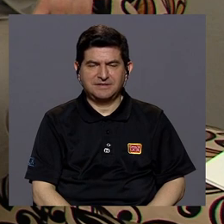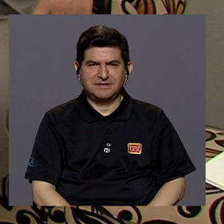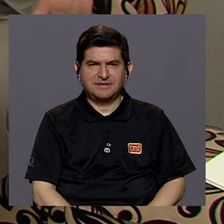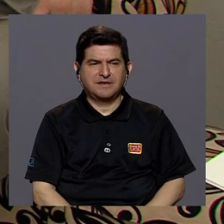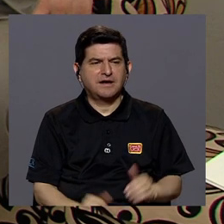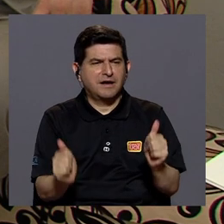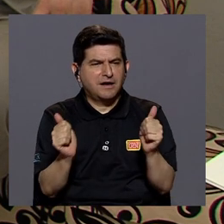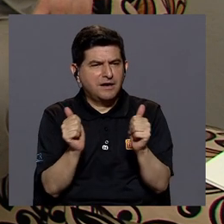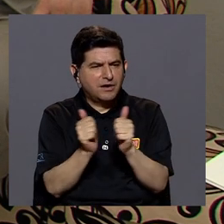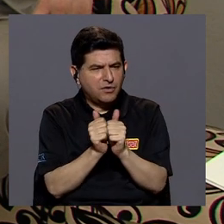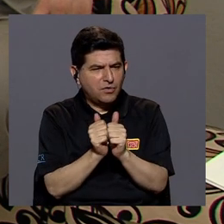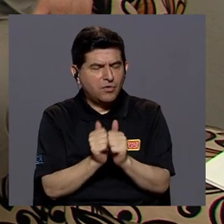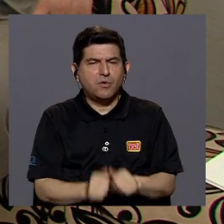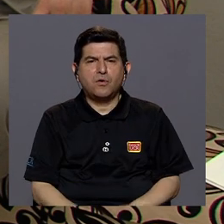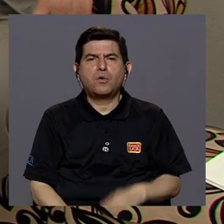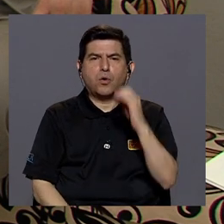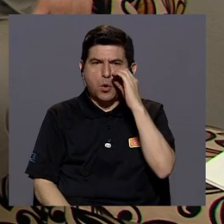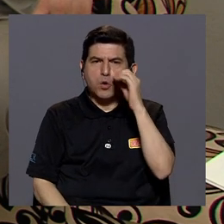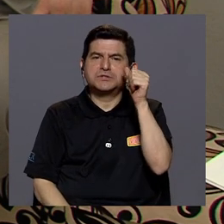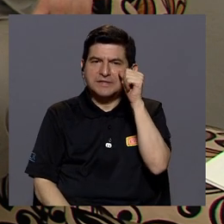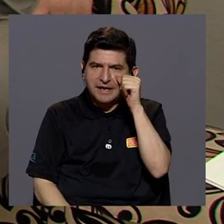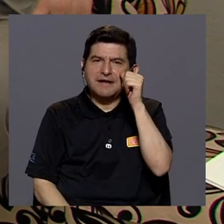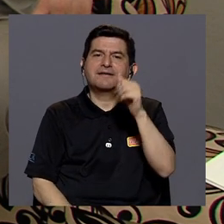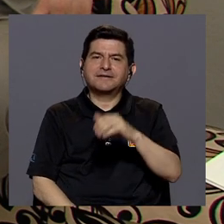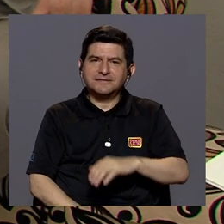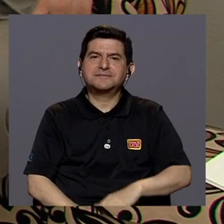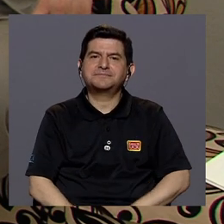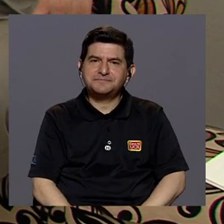con Oscar Arias